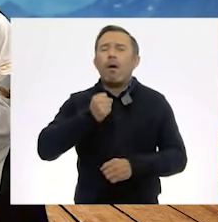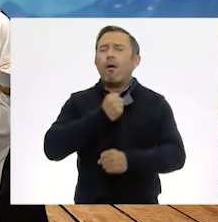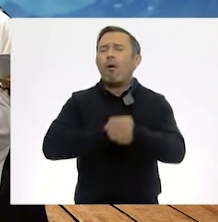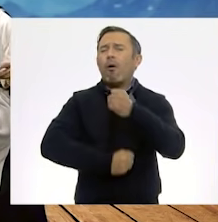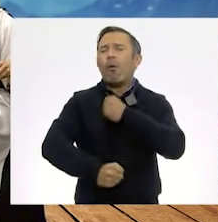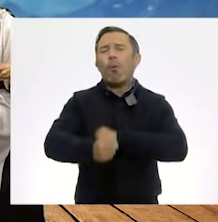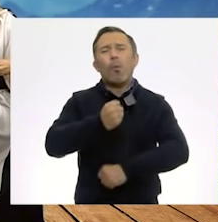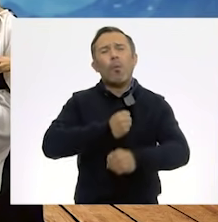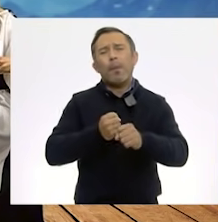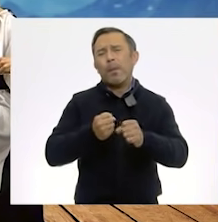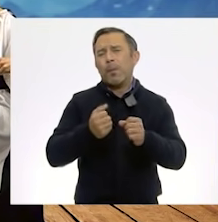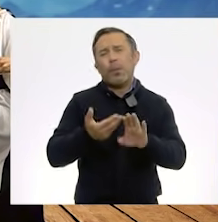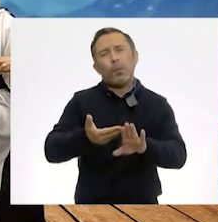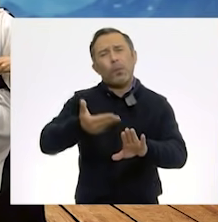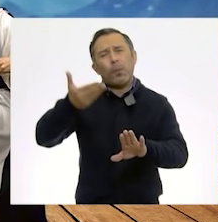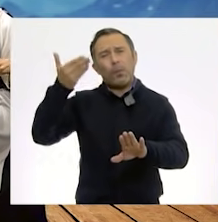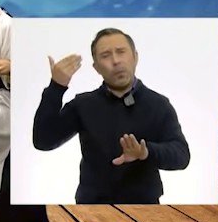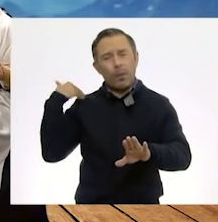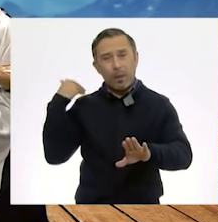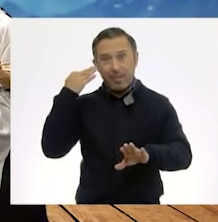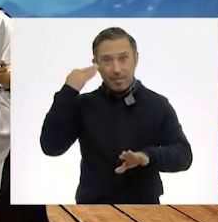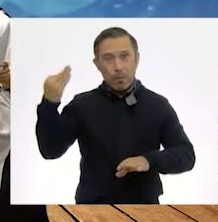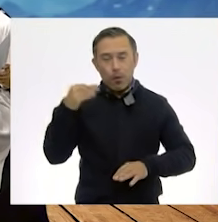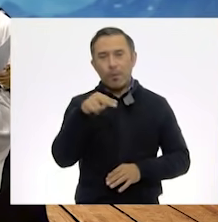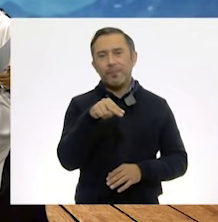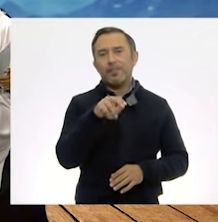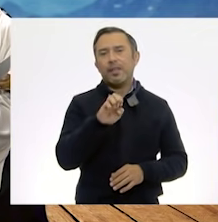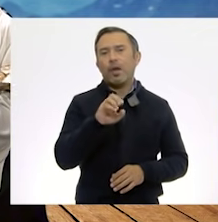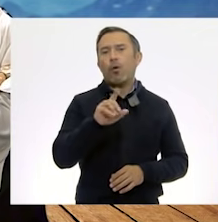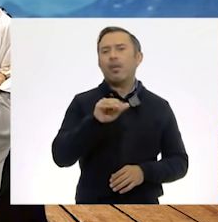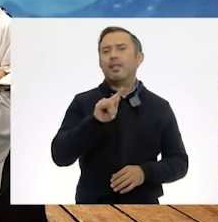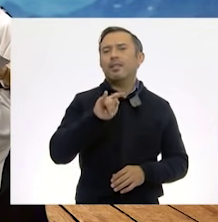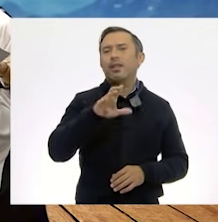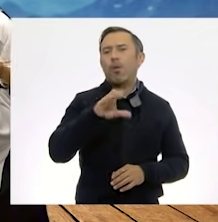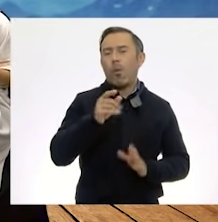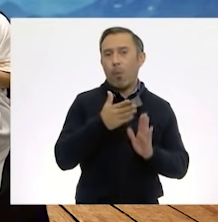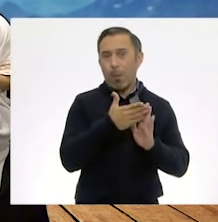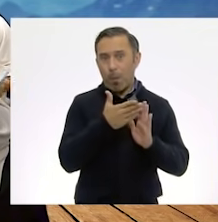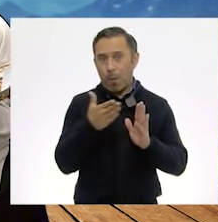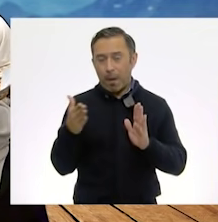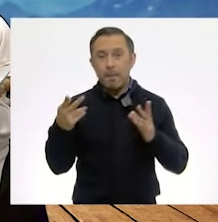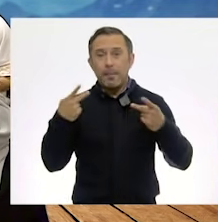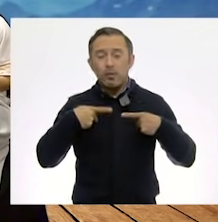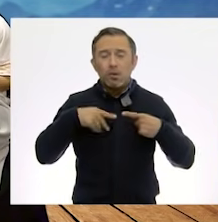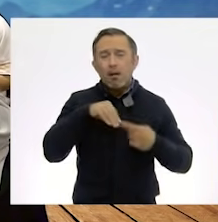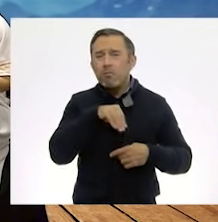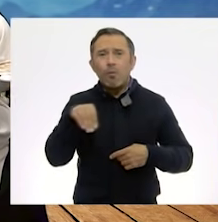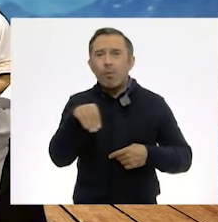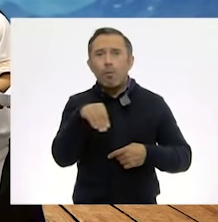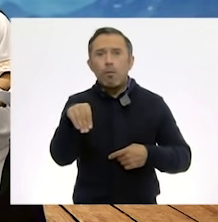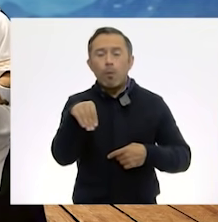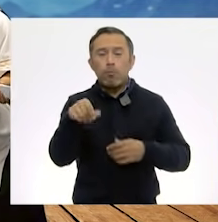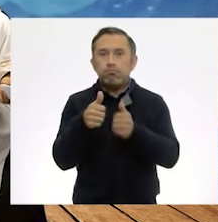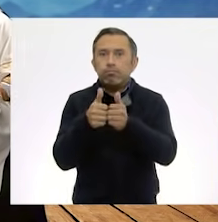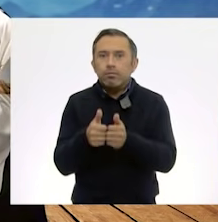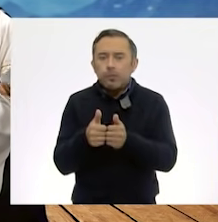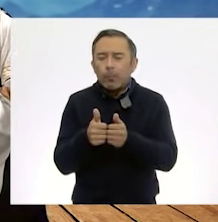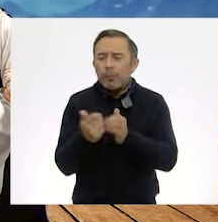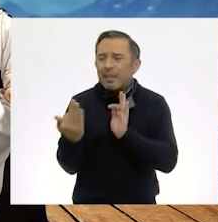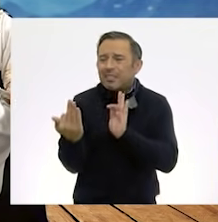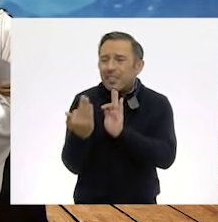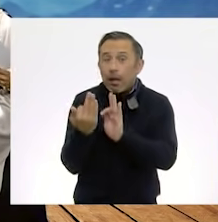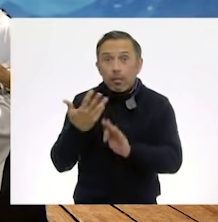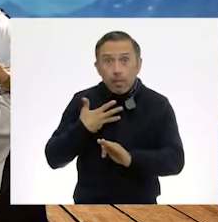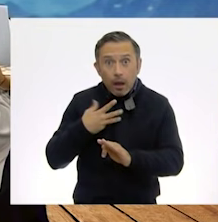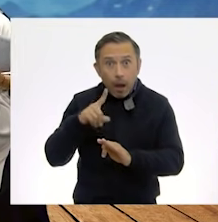sedentarias después del Neolítico o en el Neolítico, buscaron que asentarse cerca de cuerpos de agua. Uh-huh. Y